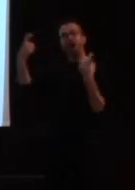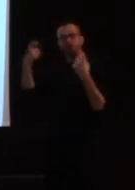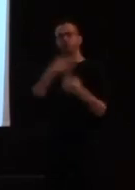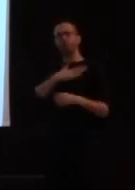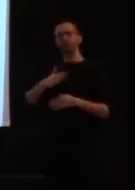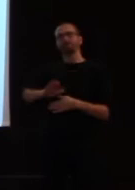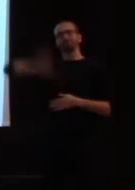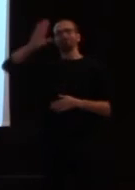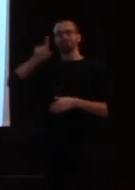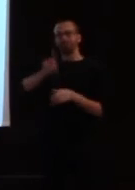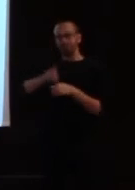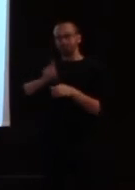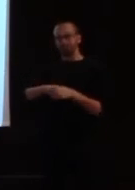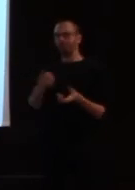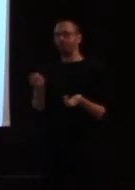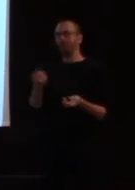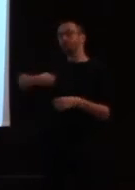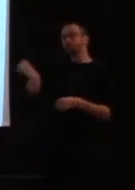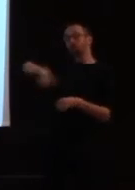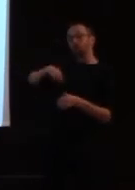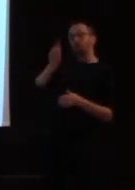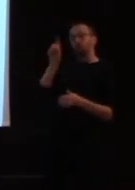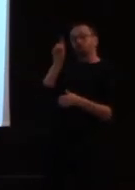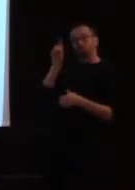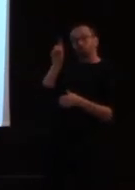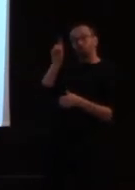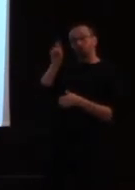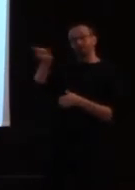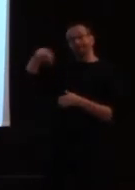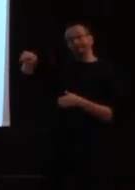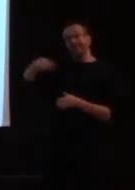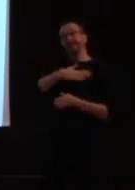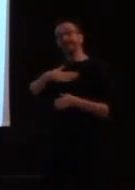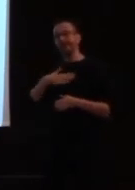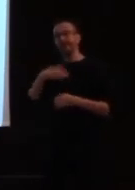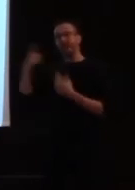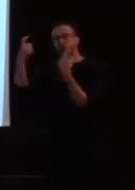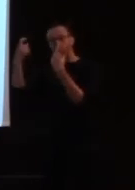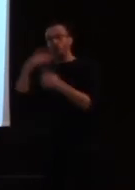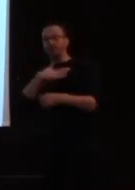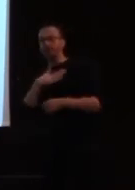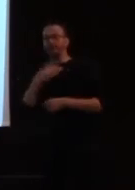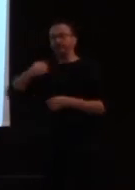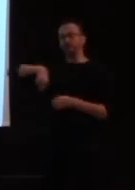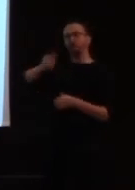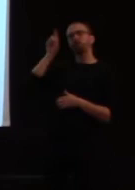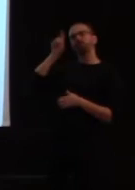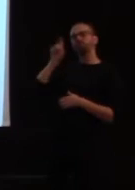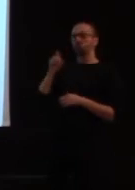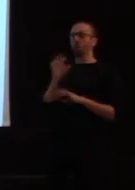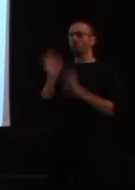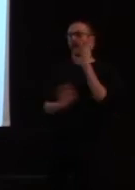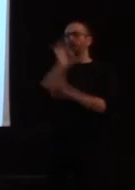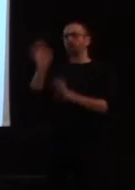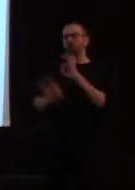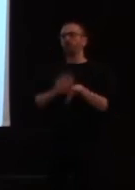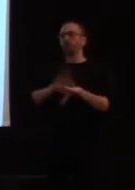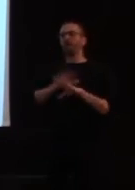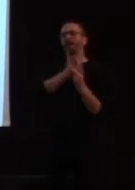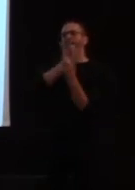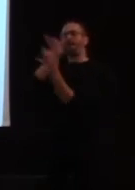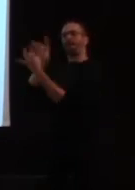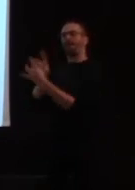que nosotros, los docentes, los profesores, las profesoras, lo organicemos. Porque si no, ¿qué